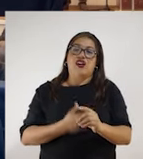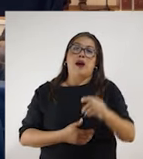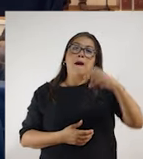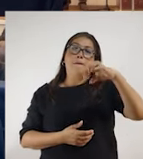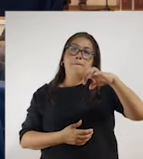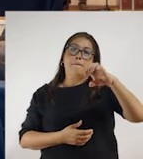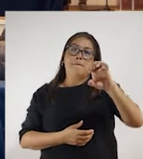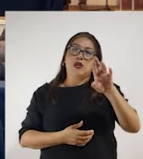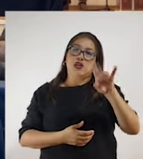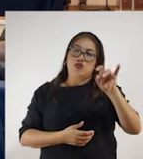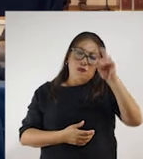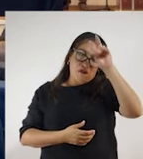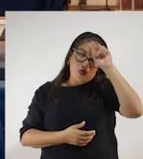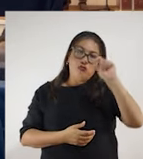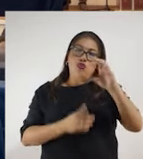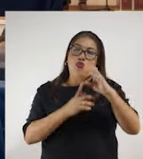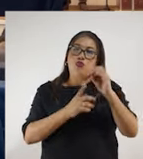@conadisperú,